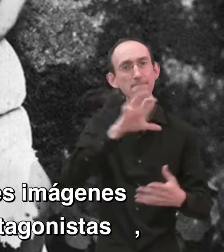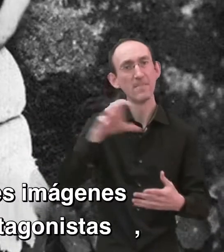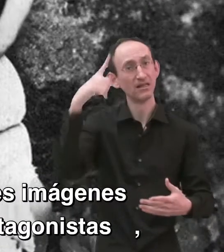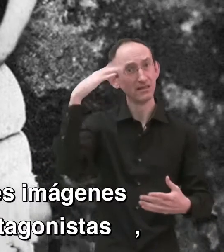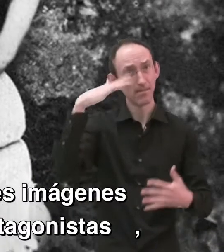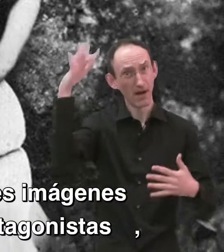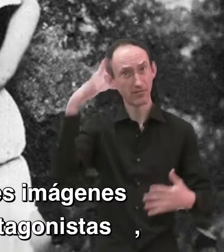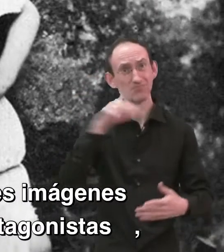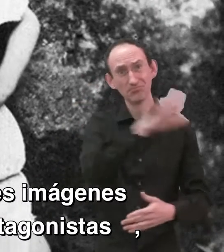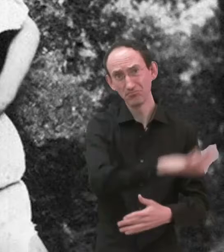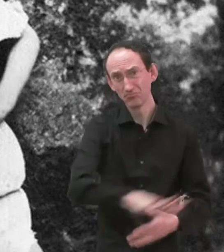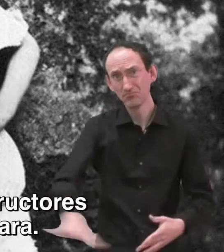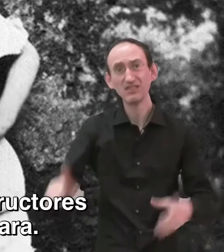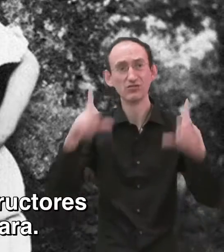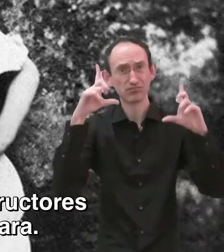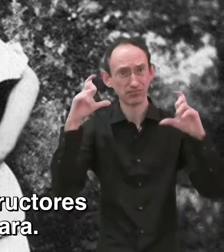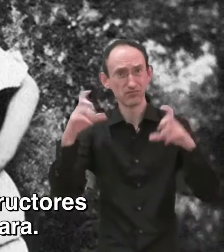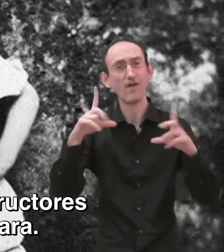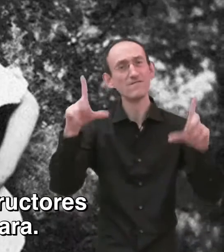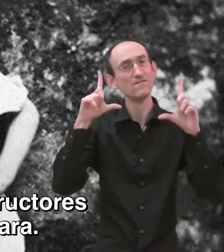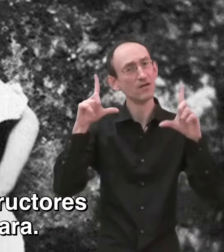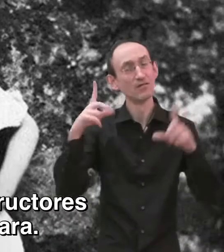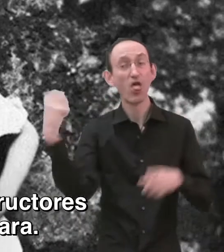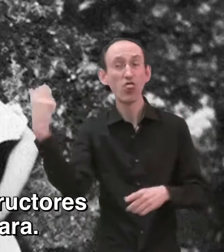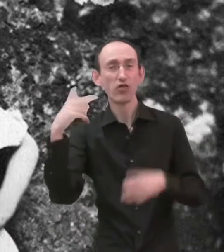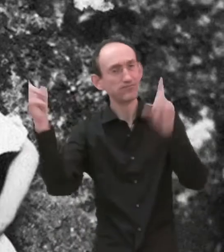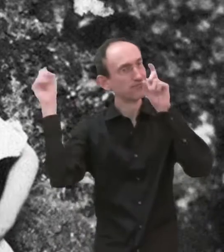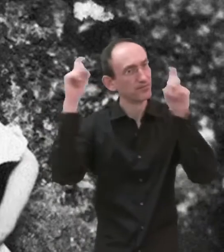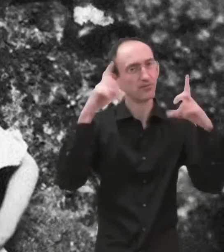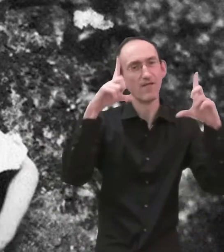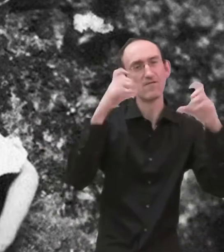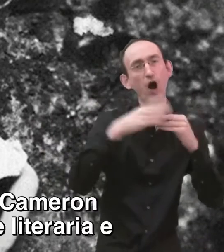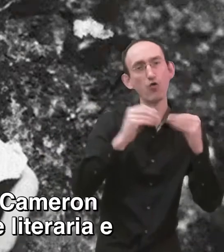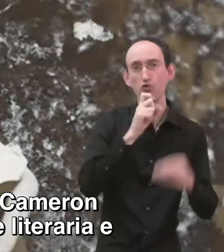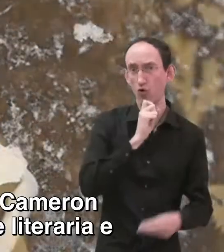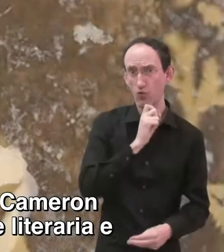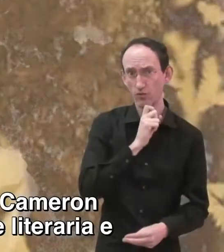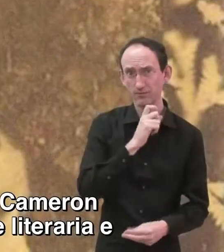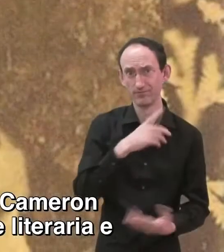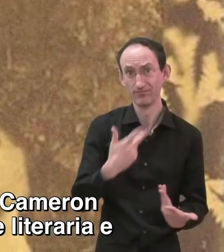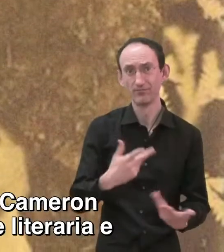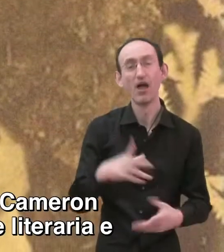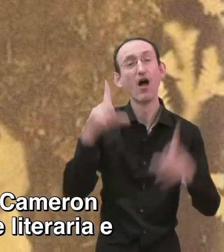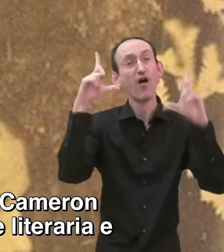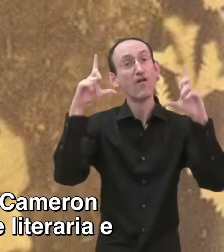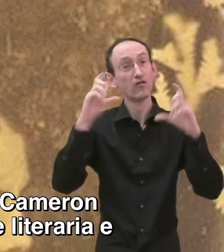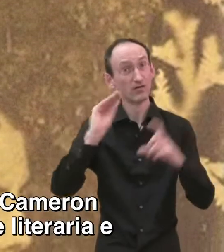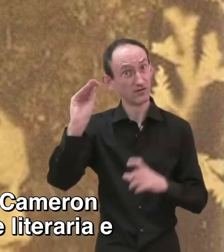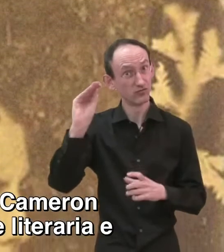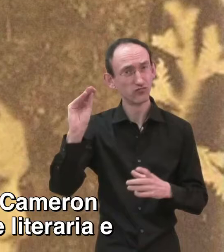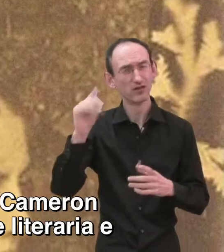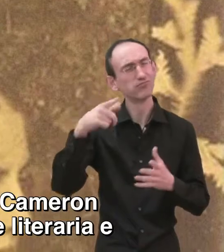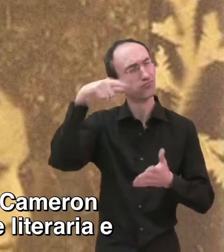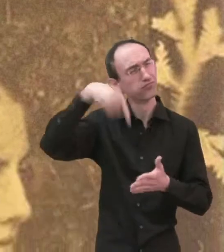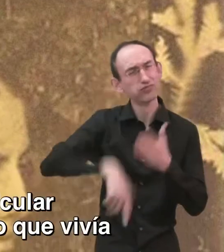con niños como protagonistas, fueron sus instructores con la cámara. La fotografía de Cameron es